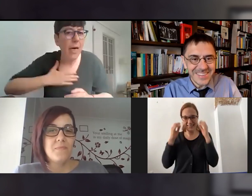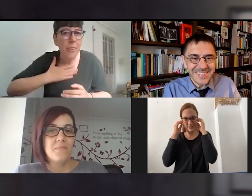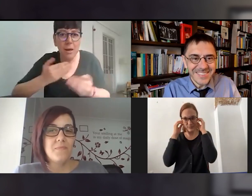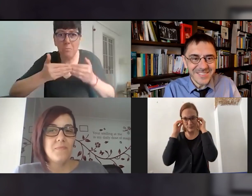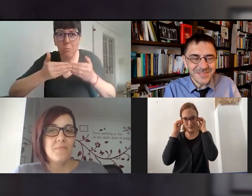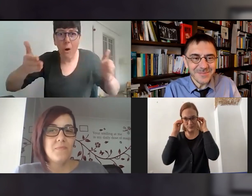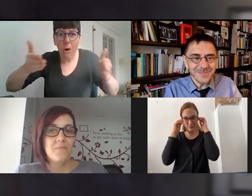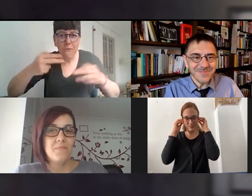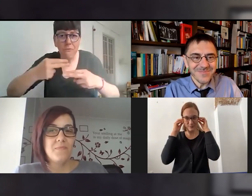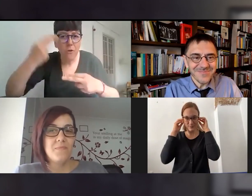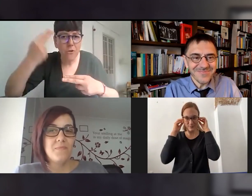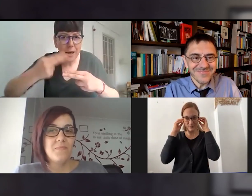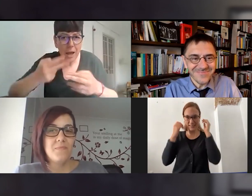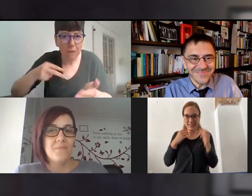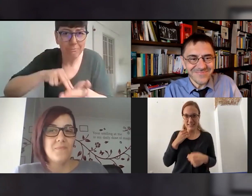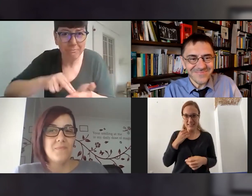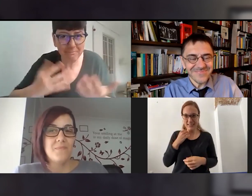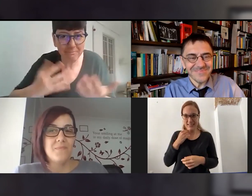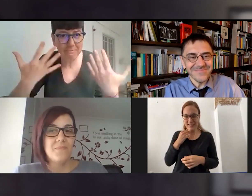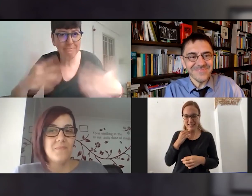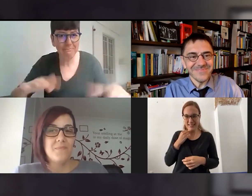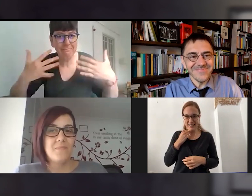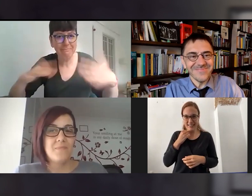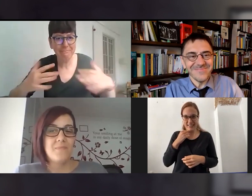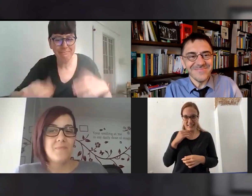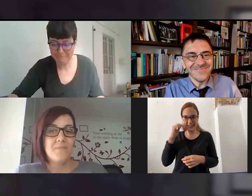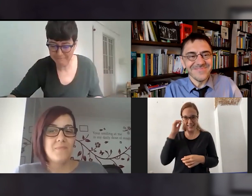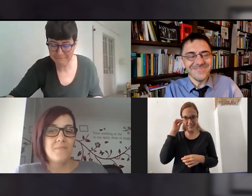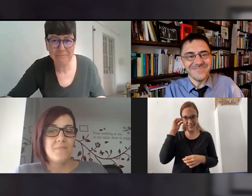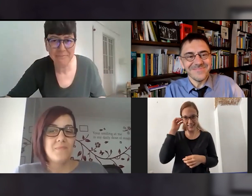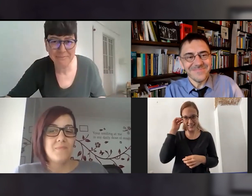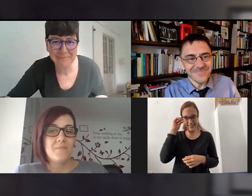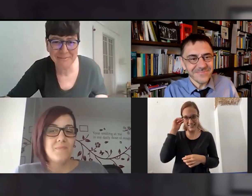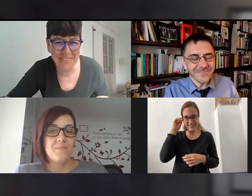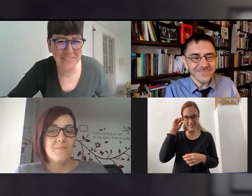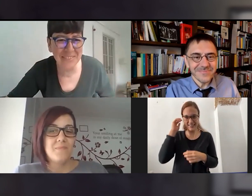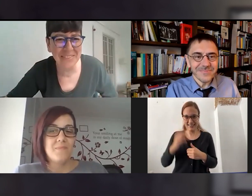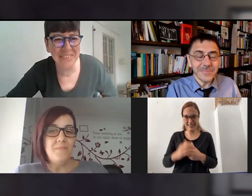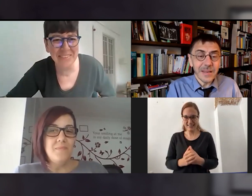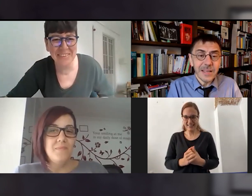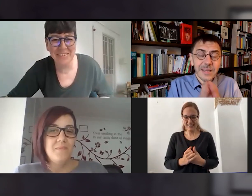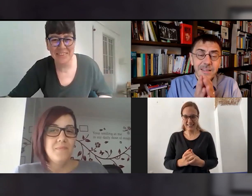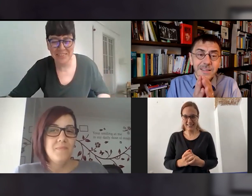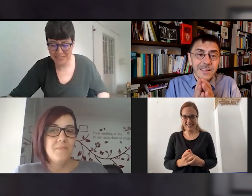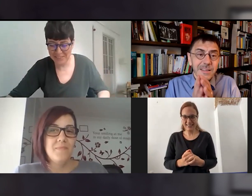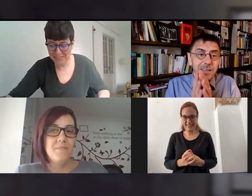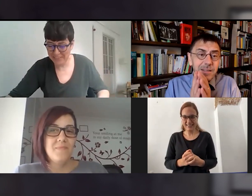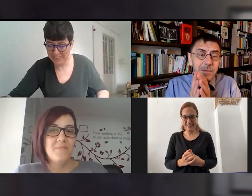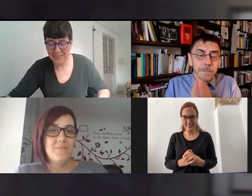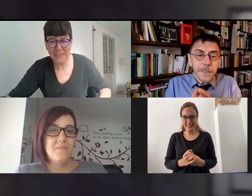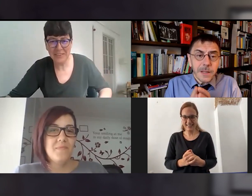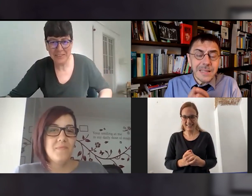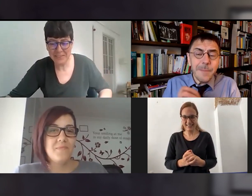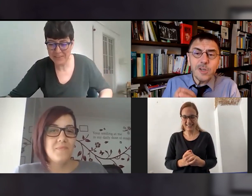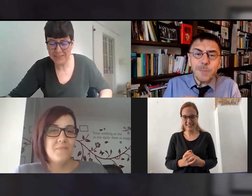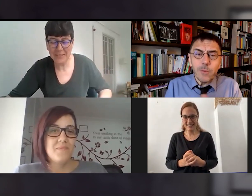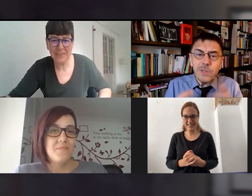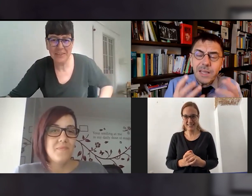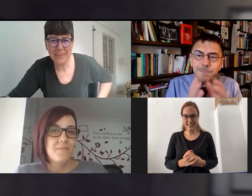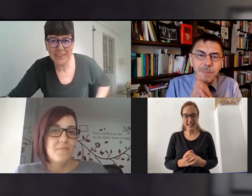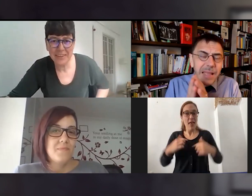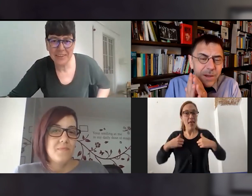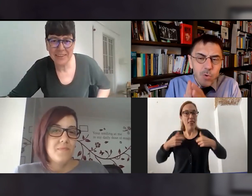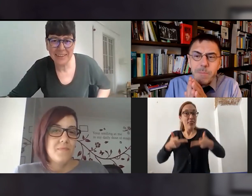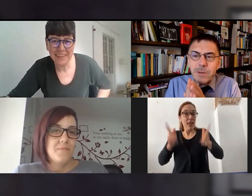Hola, hola, hola, Juan Carlos. Un placer participar en este programa en La Frontera con vosotros y vosotras. Déjame que os